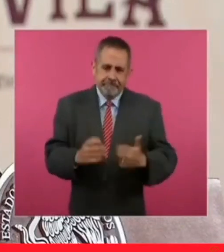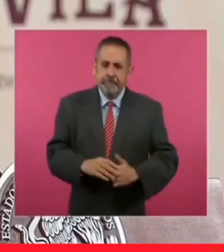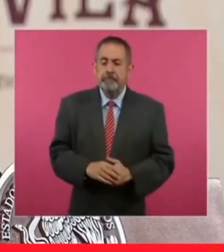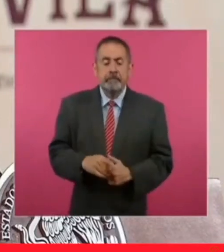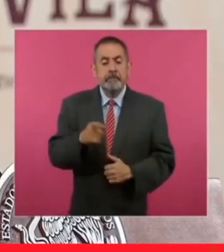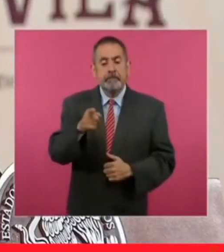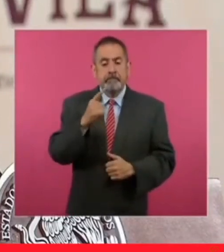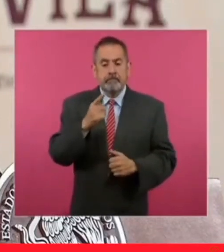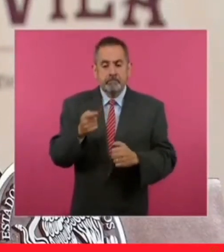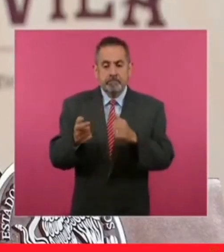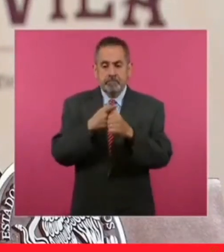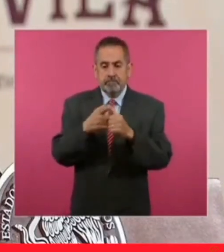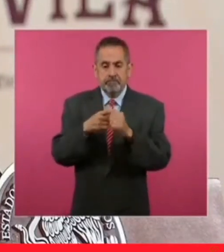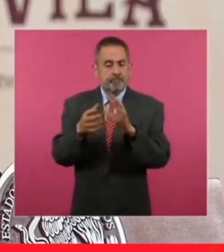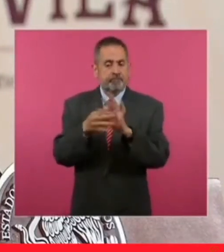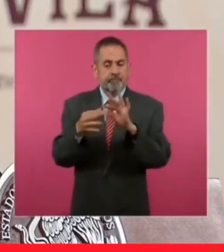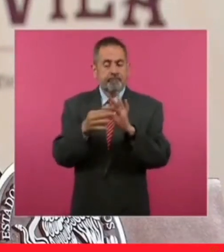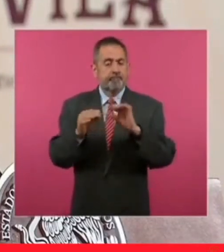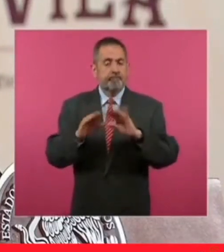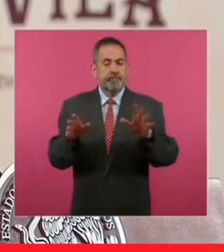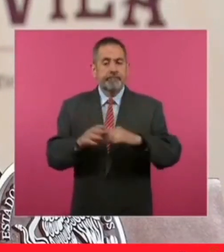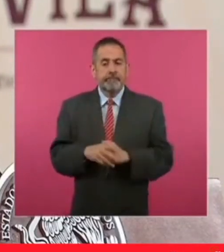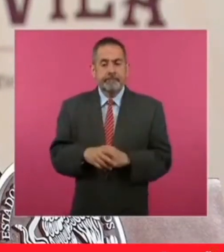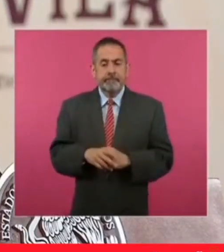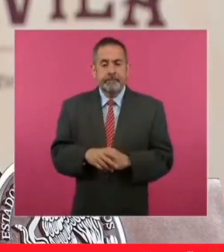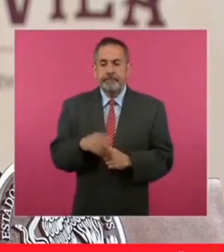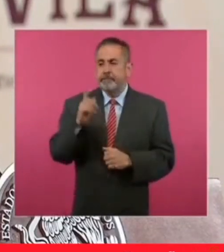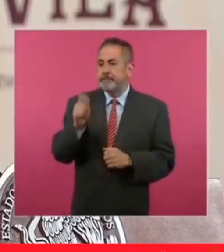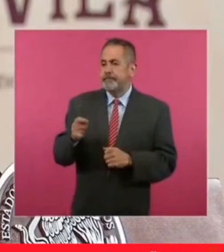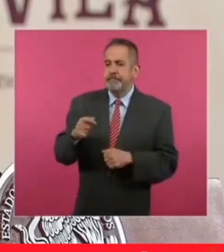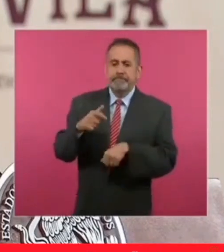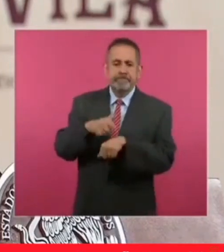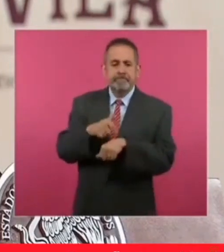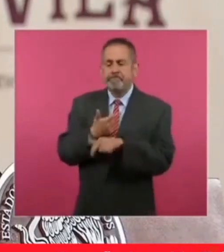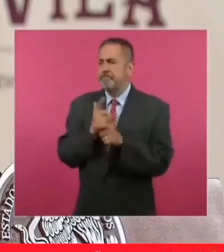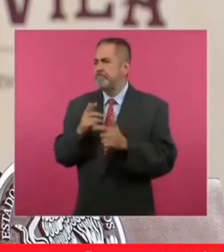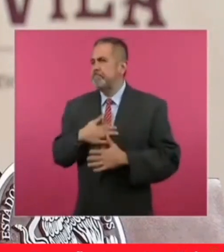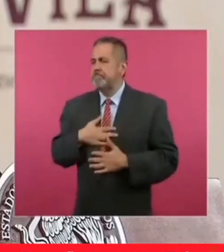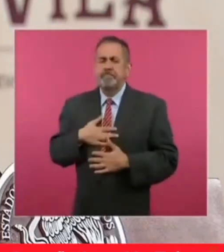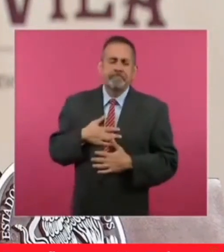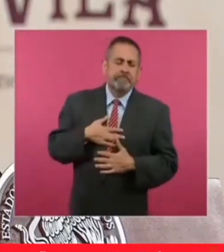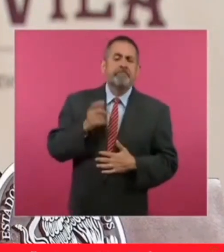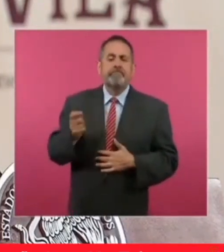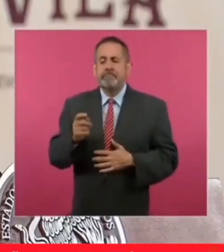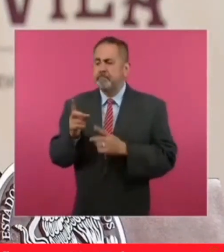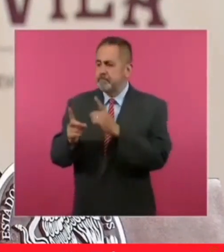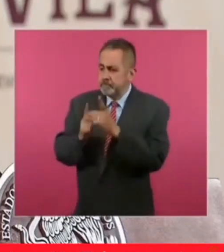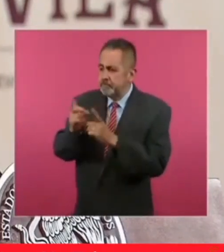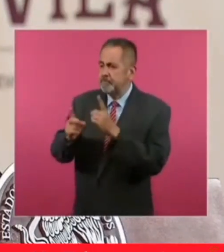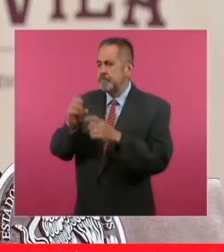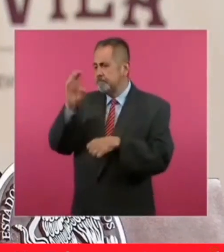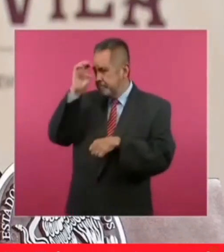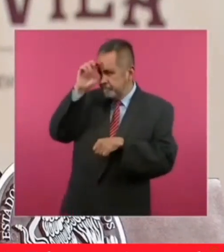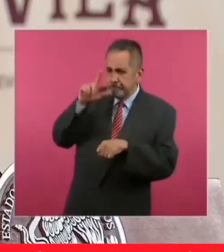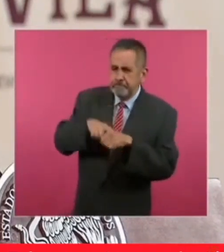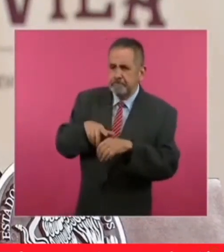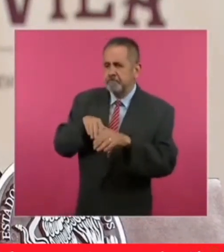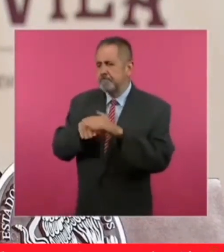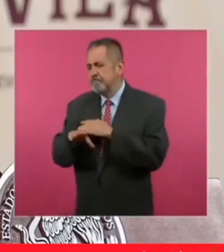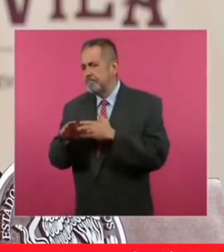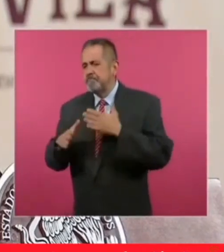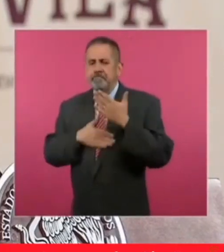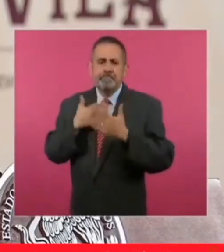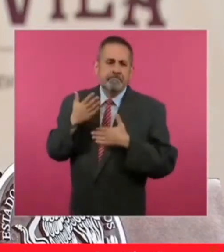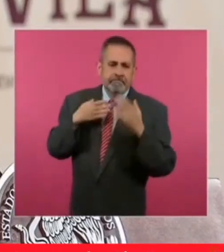una definición genérica las actividades de tiempo libre es el conjunto de actividades ya sea deportivas culturales o